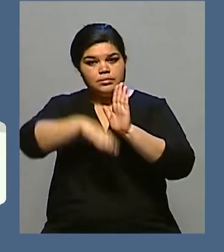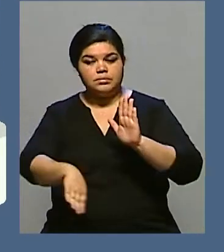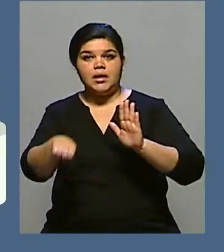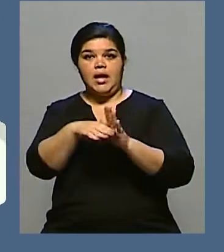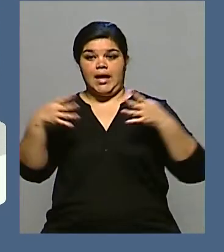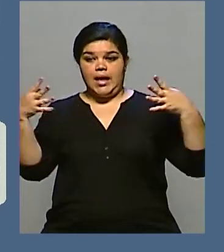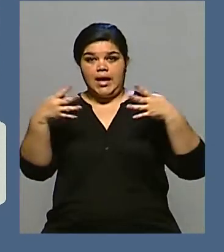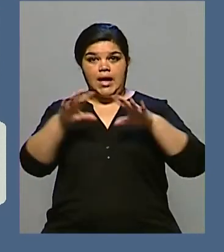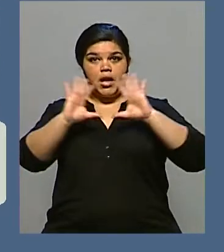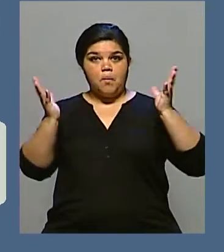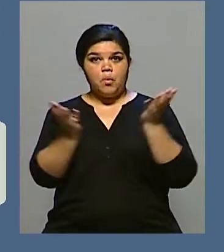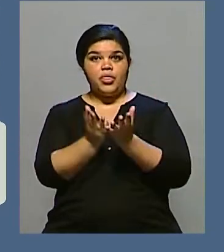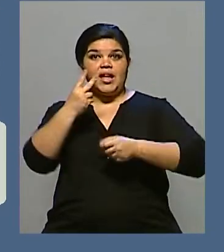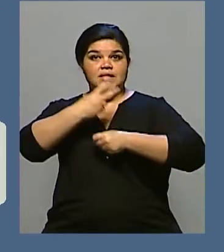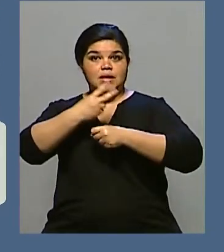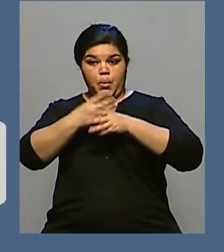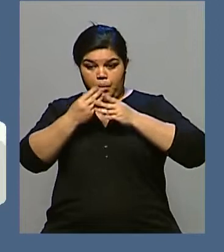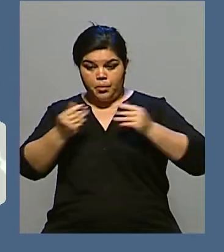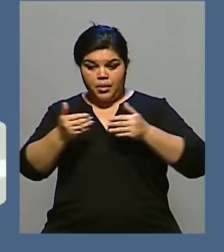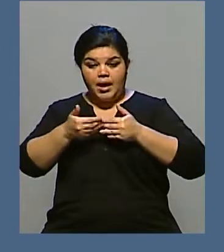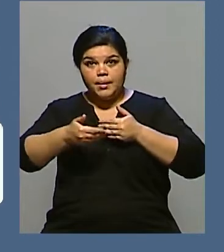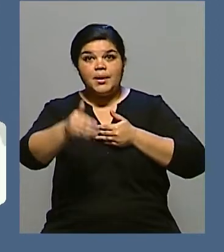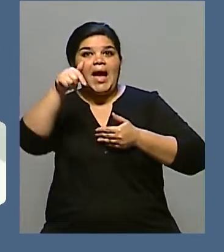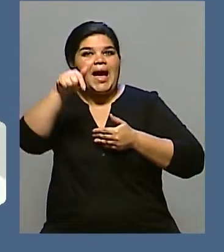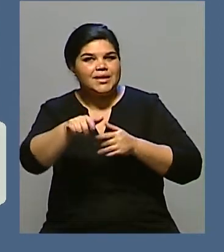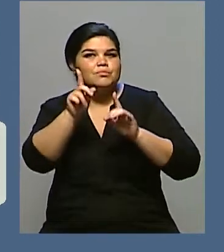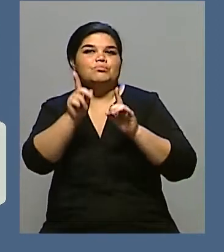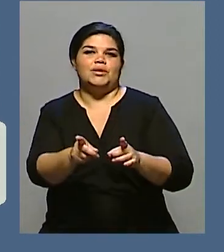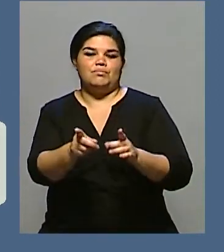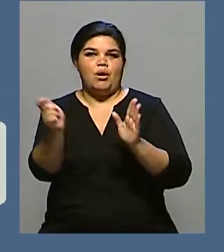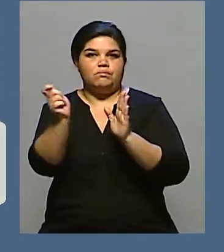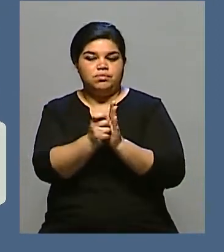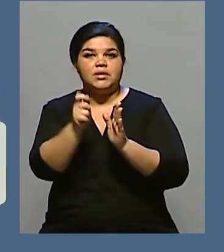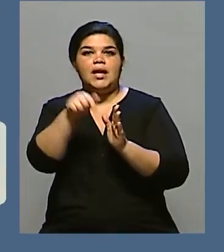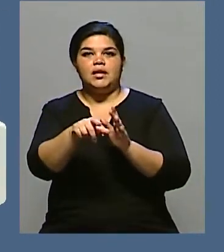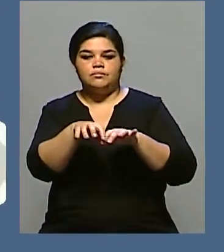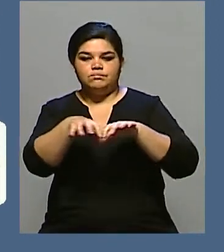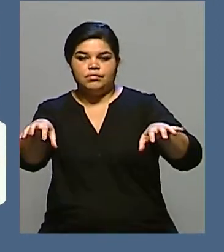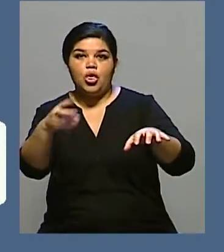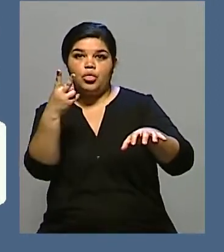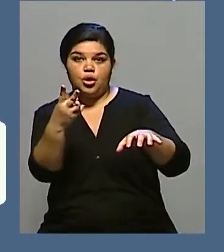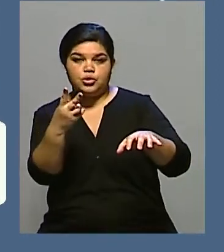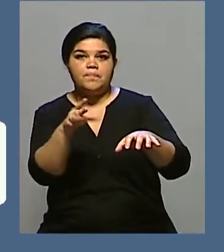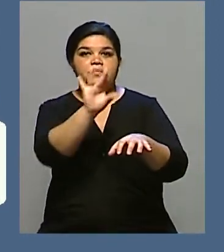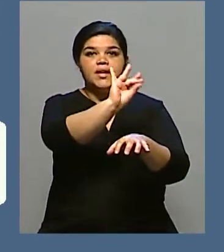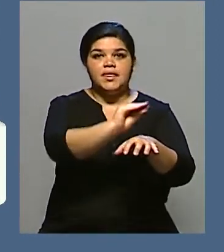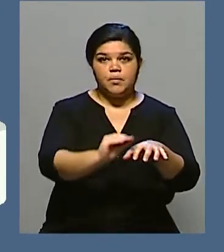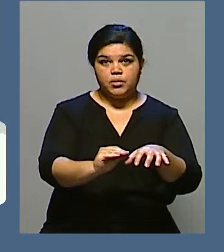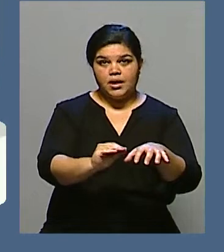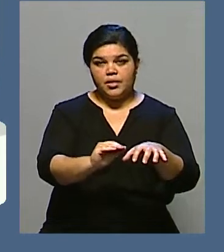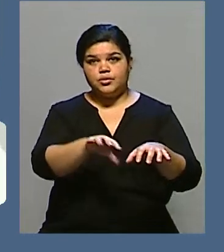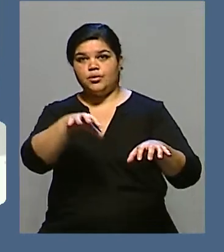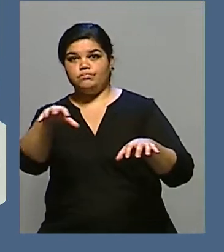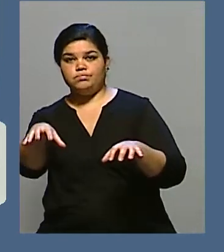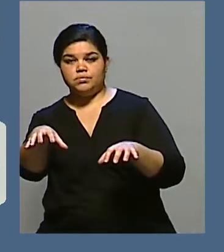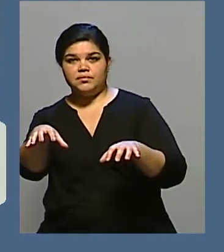Guerra Mundial, y se basa sobre las dos cámaras, la Cámara de los Diputados